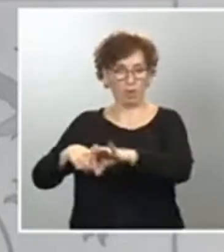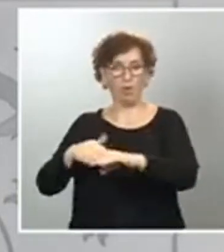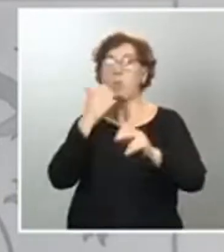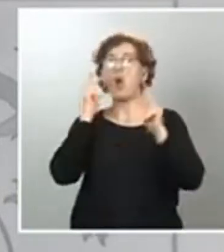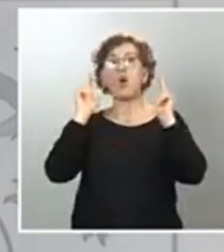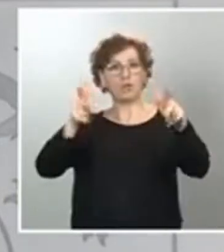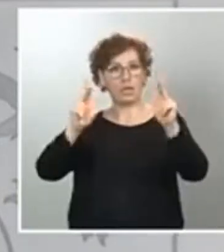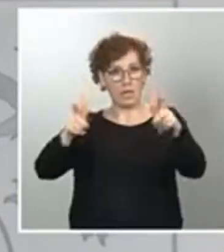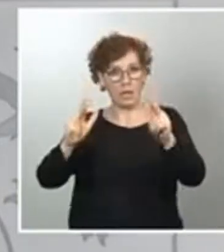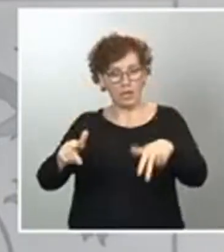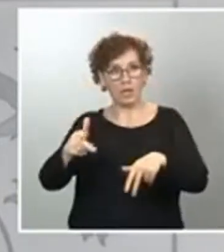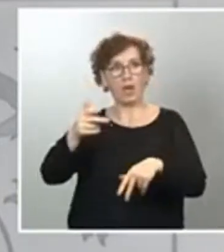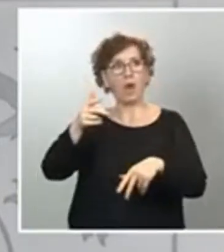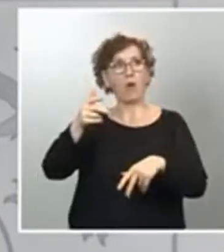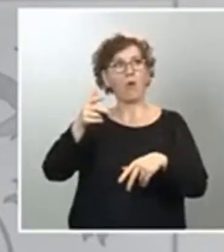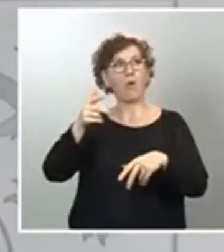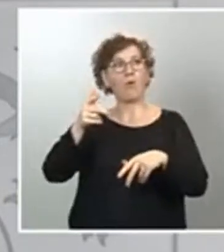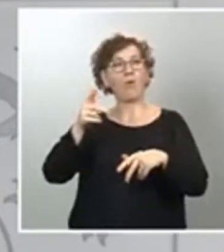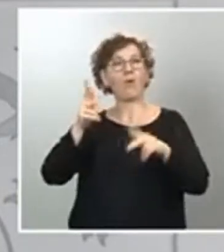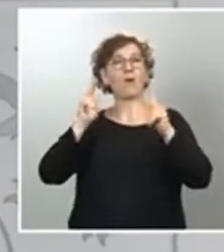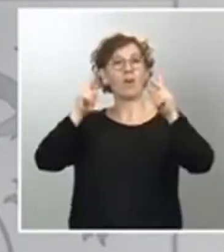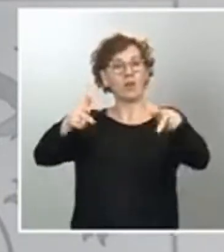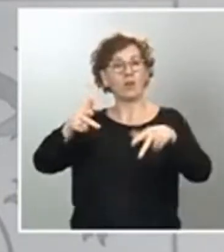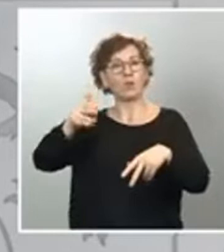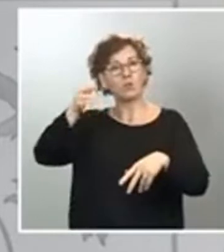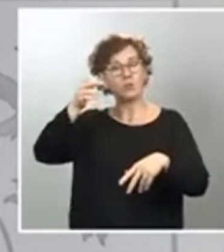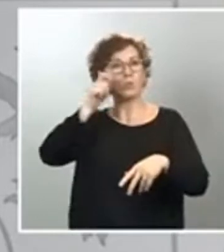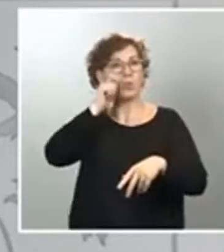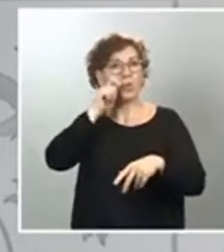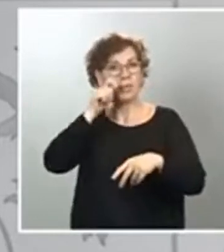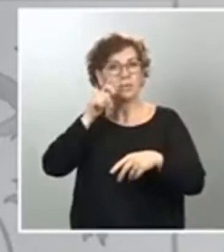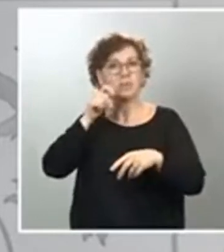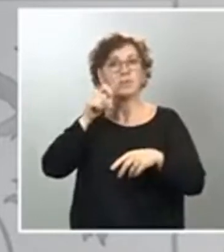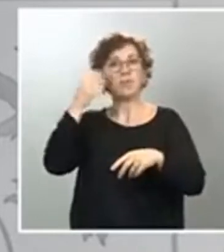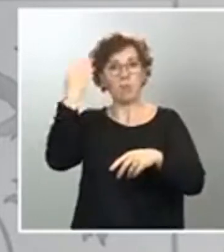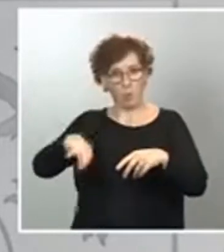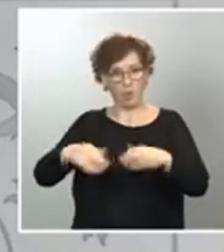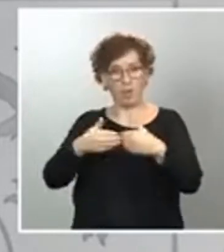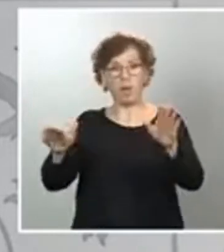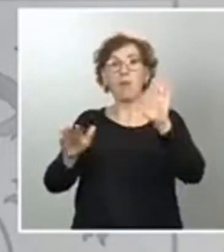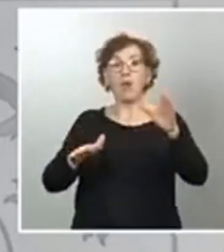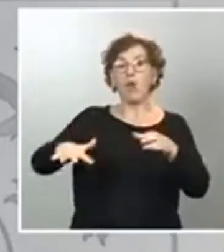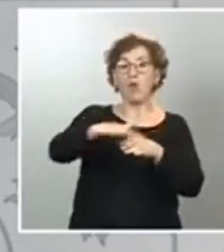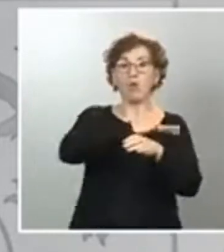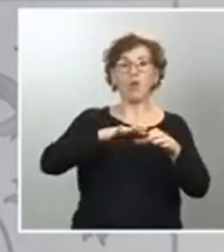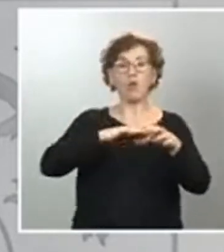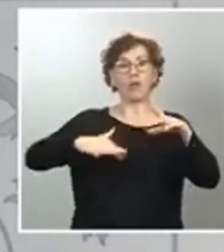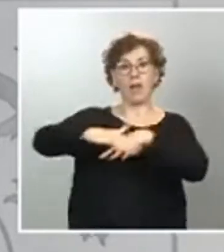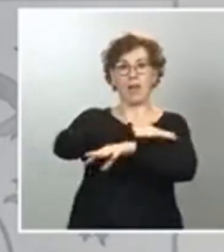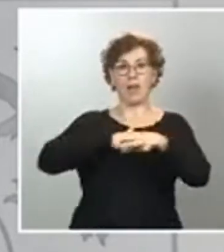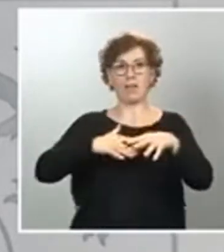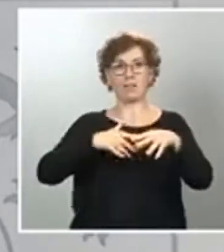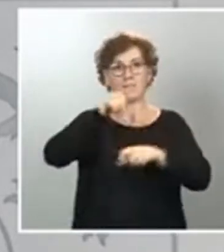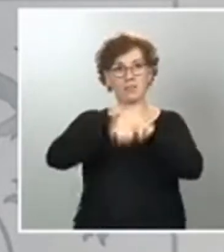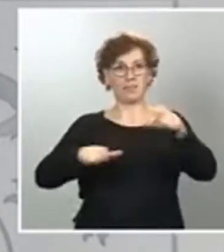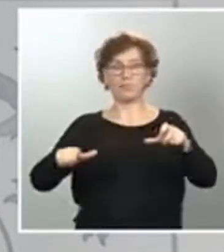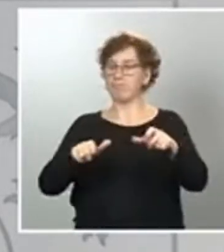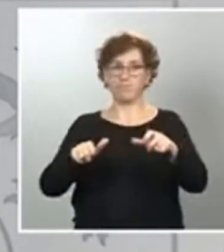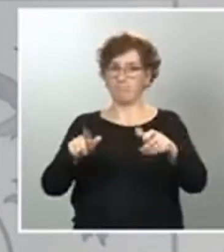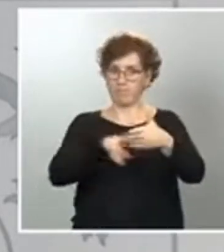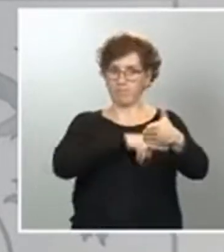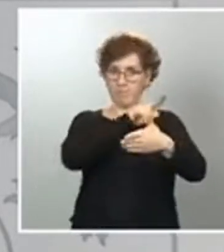alojamientos turísticos, excluyendo zonas comunes y también con determinadas restricciones que serán planteadas en